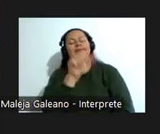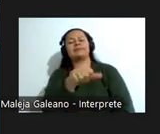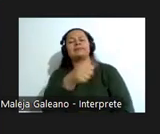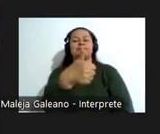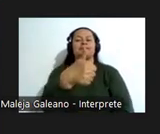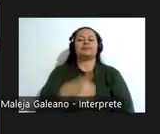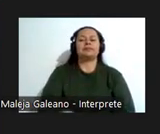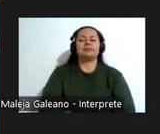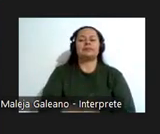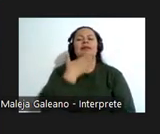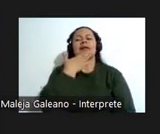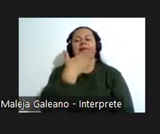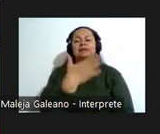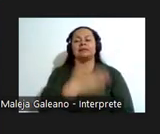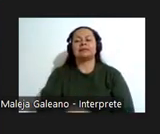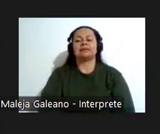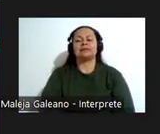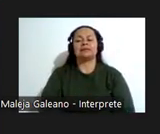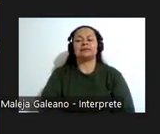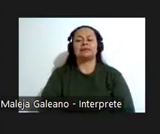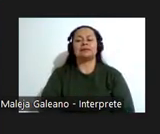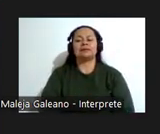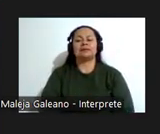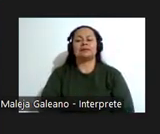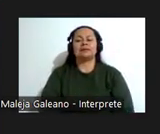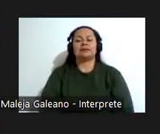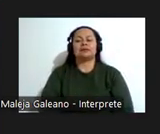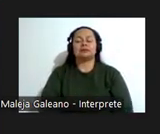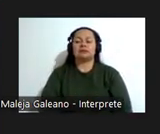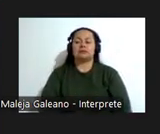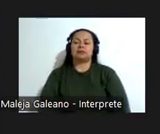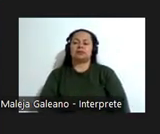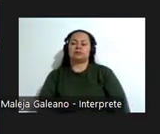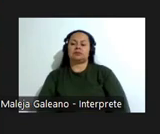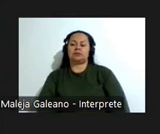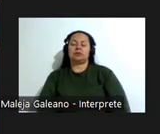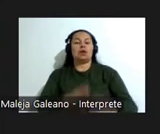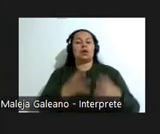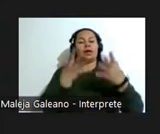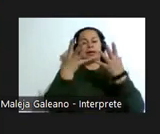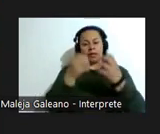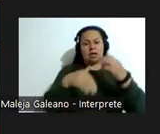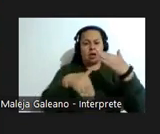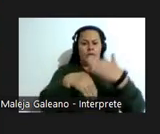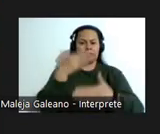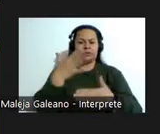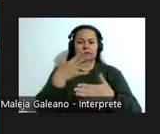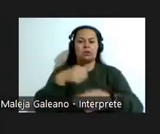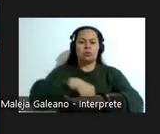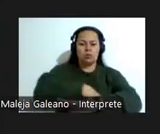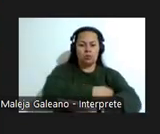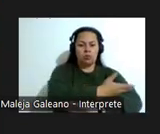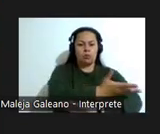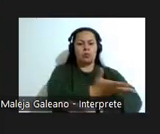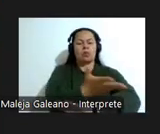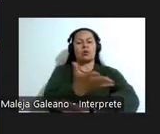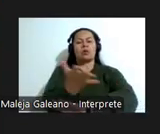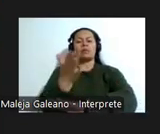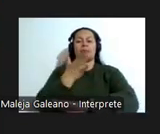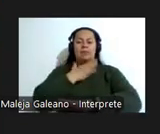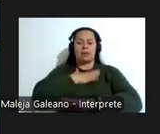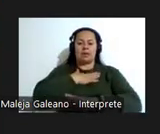Listo, muchas gracias. Bueno, entonces quiero iniciar con un poema. Creo que para mí